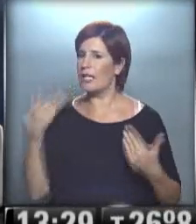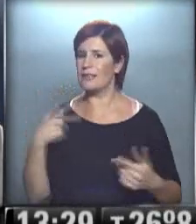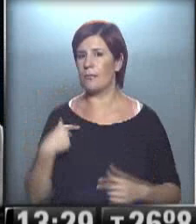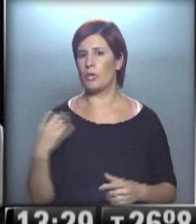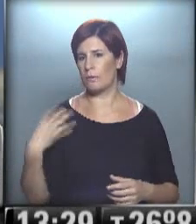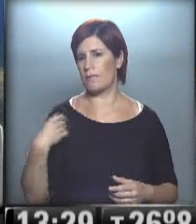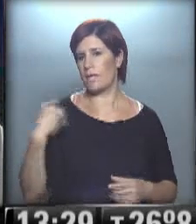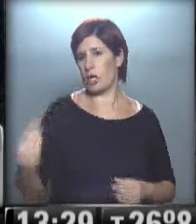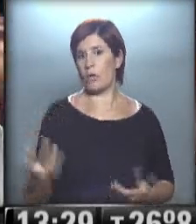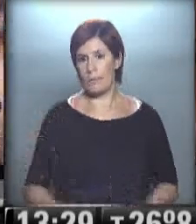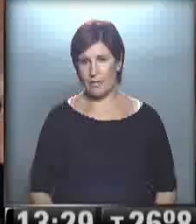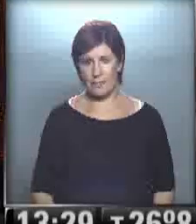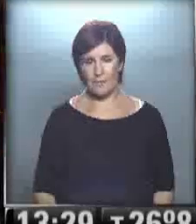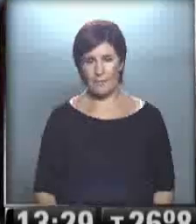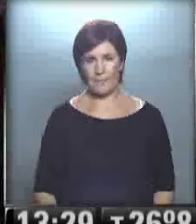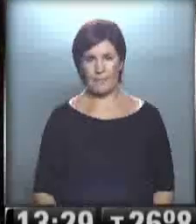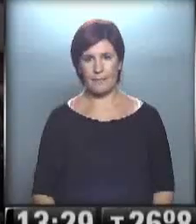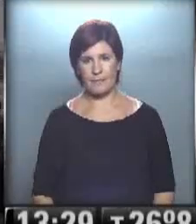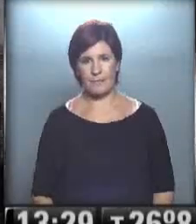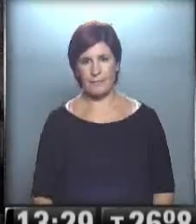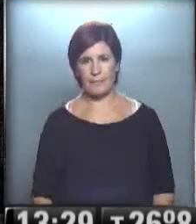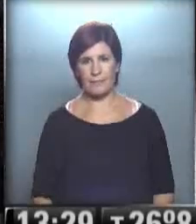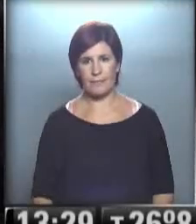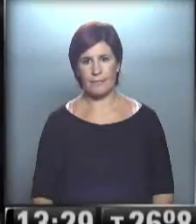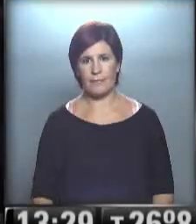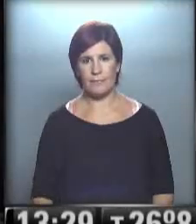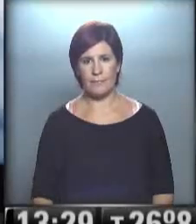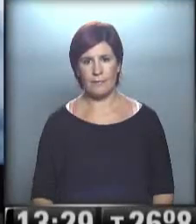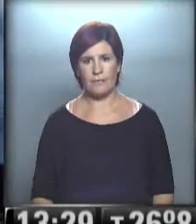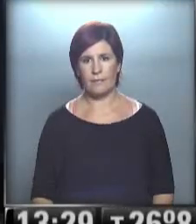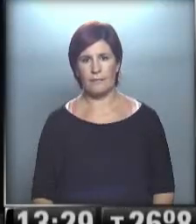So where's home? That's a stunt. Like, sir?